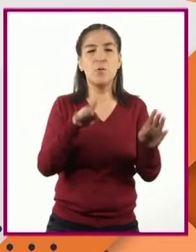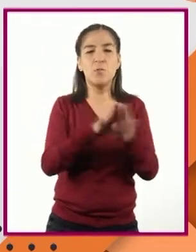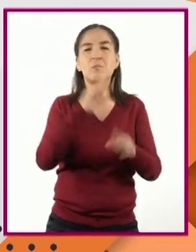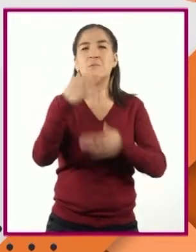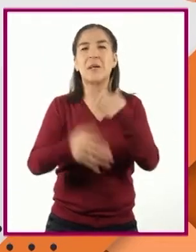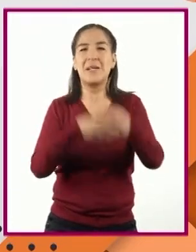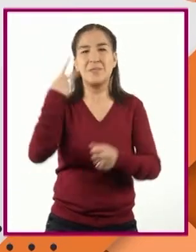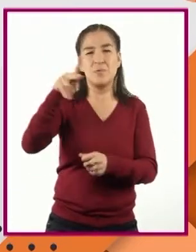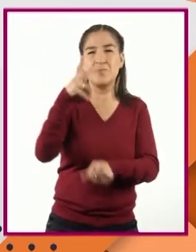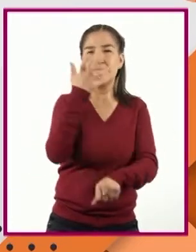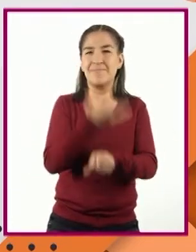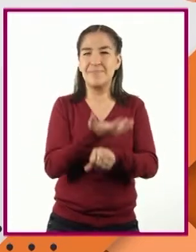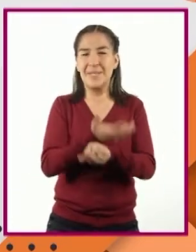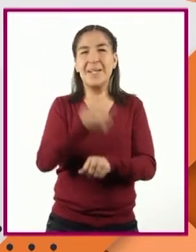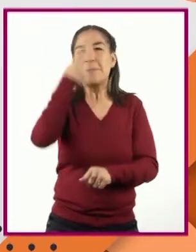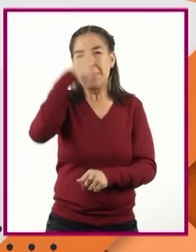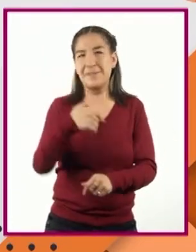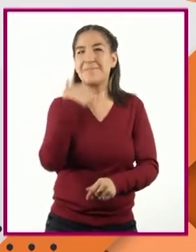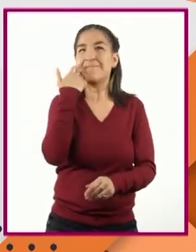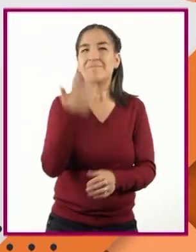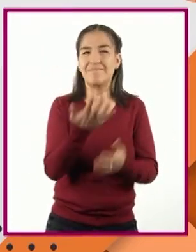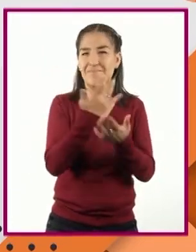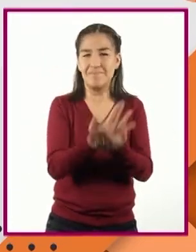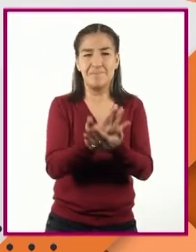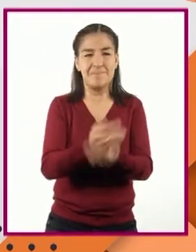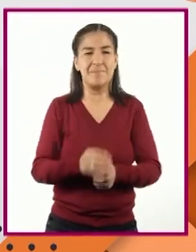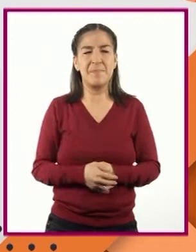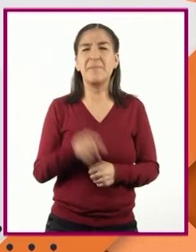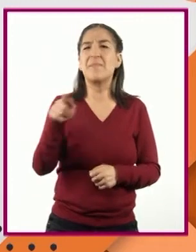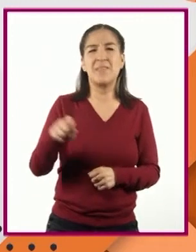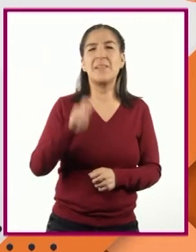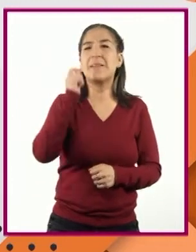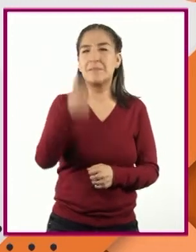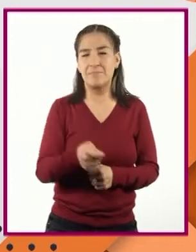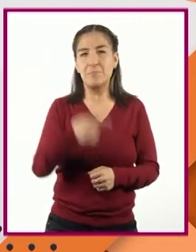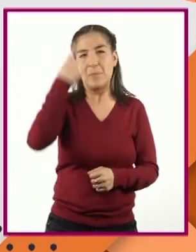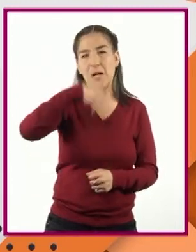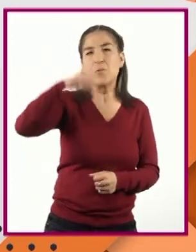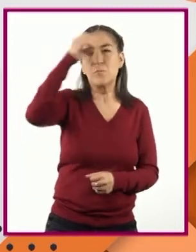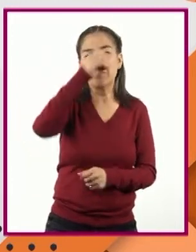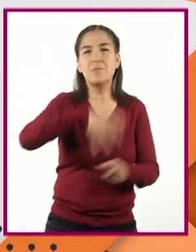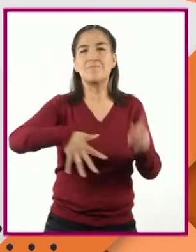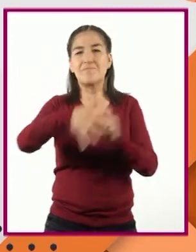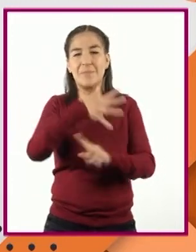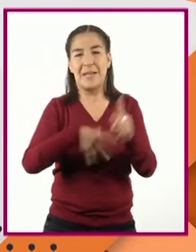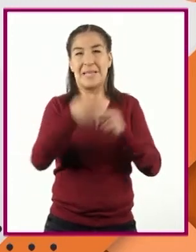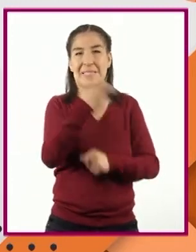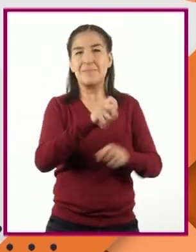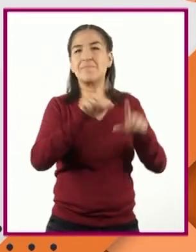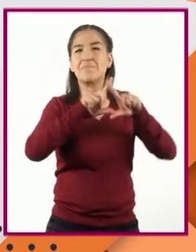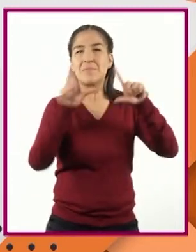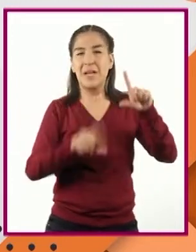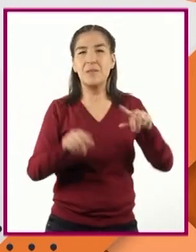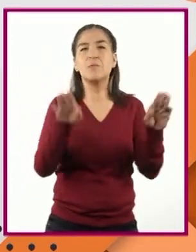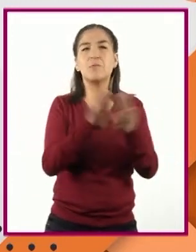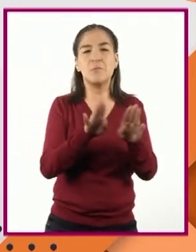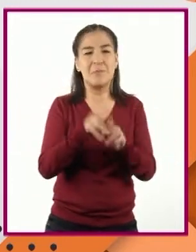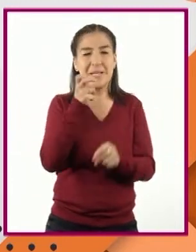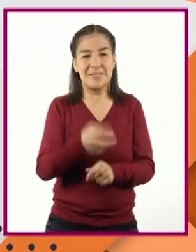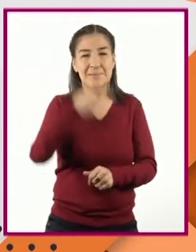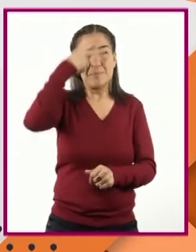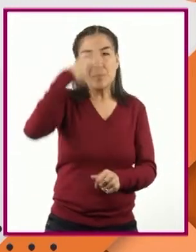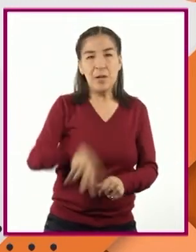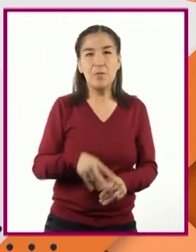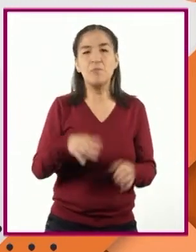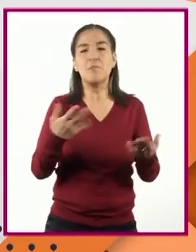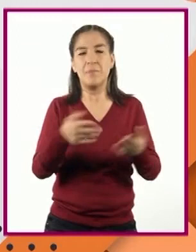anexionistas estadounidenses esperaban, lo que convenció a la opinión pública de ese país de que la anexión a México